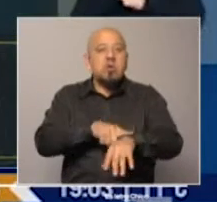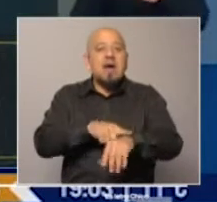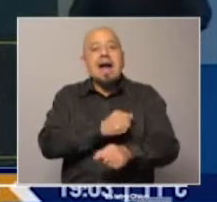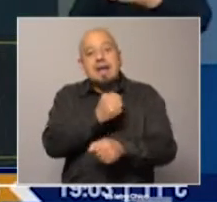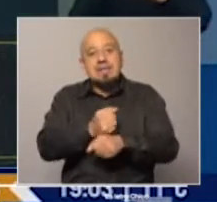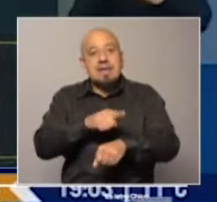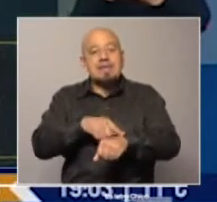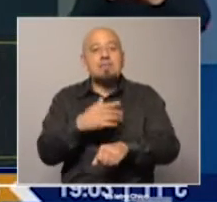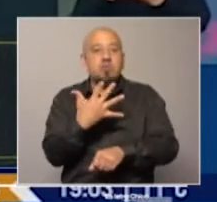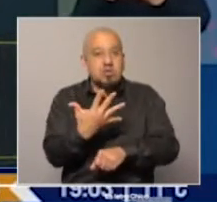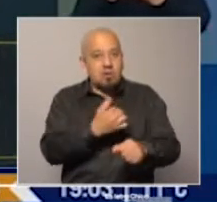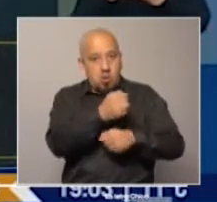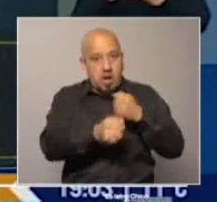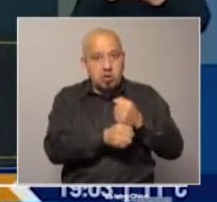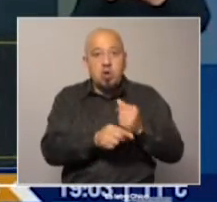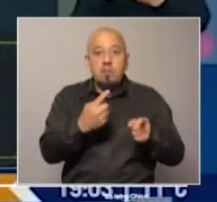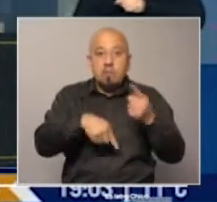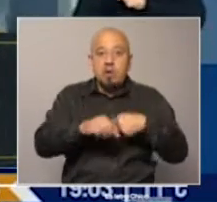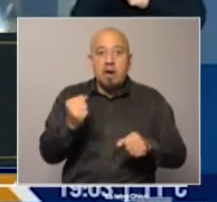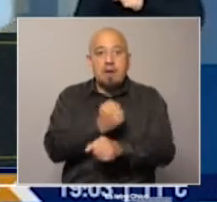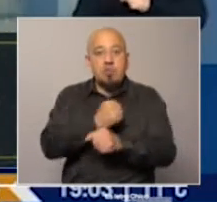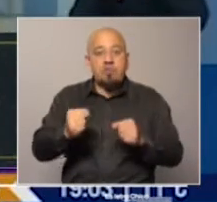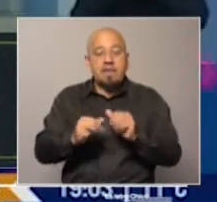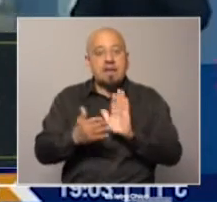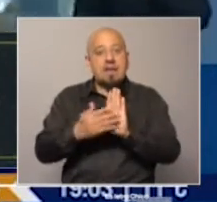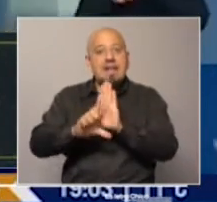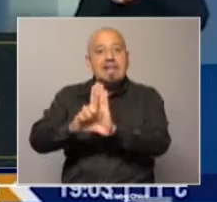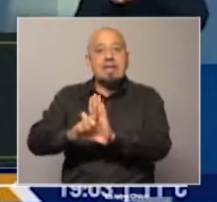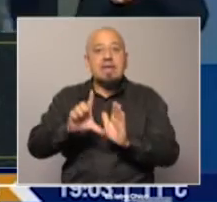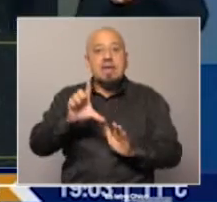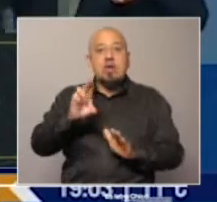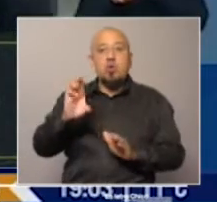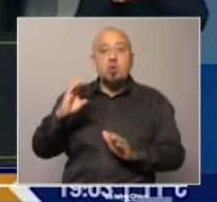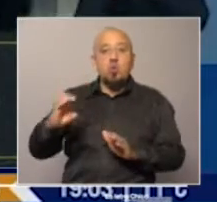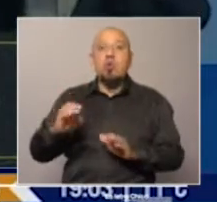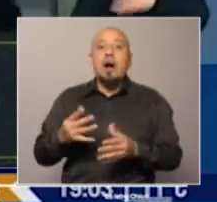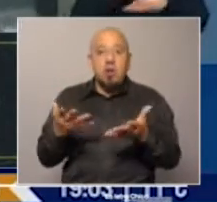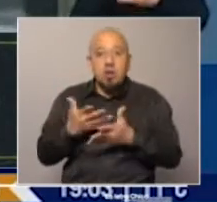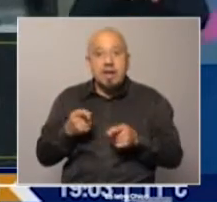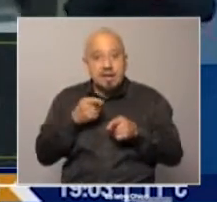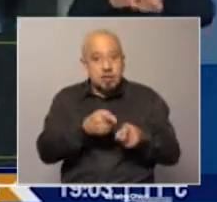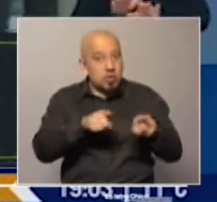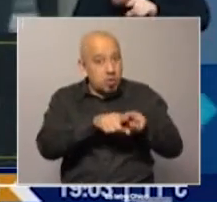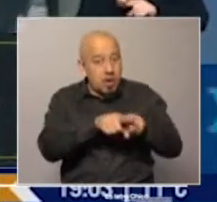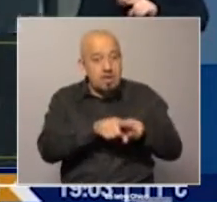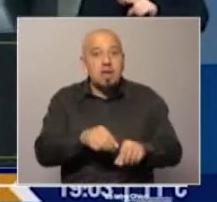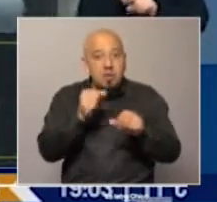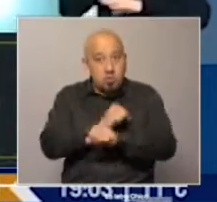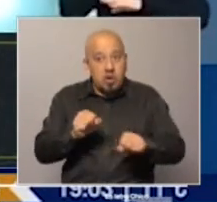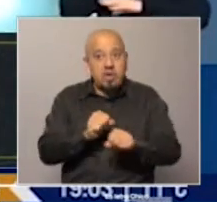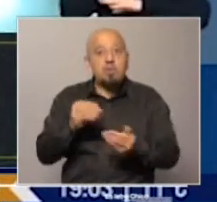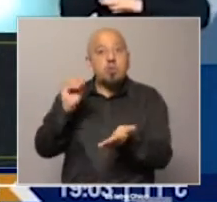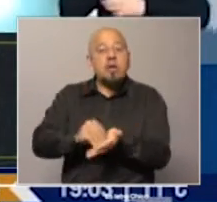5 años luego de la aprobación de la ley de urgente consideración. Un hecho de estas características puede